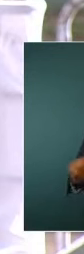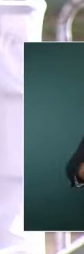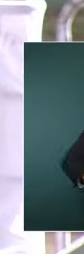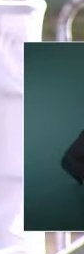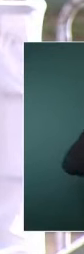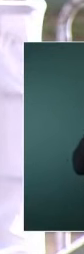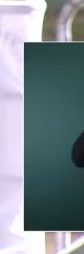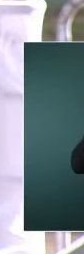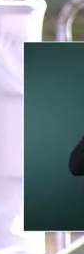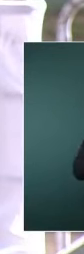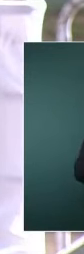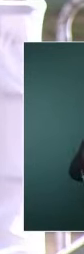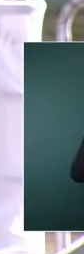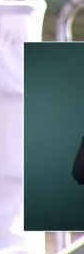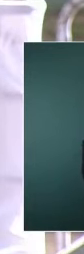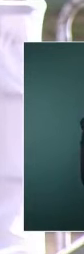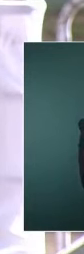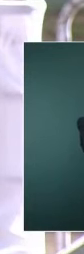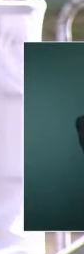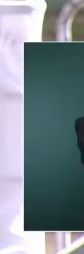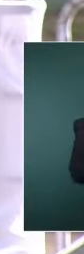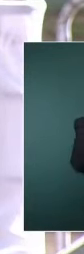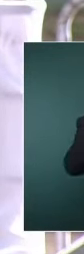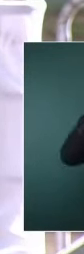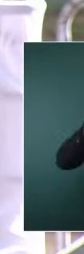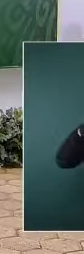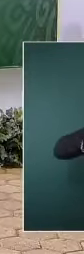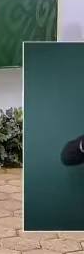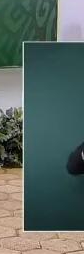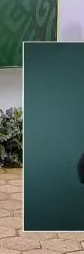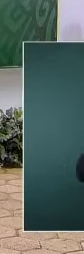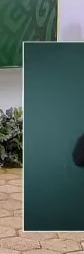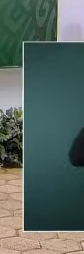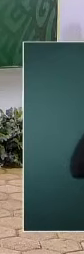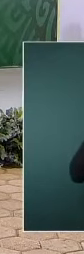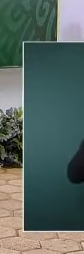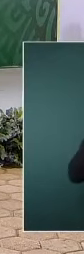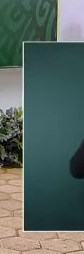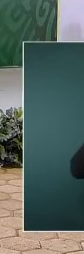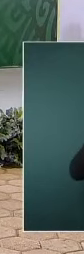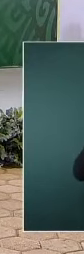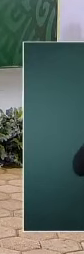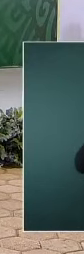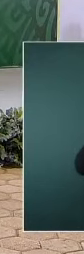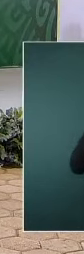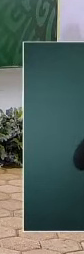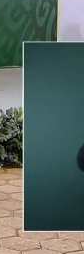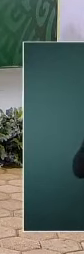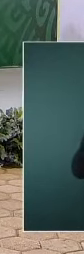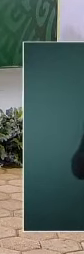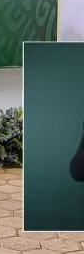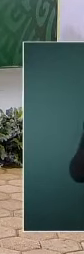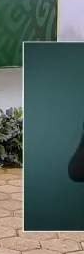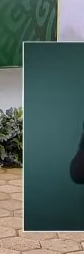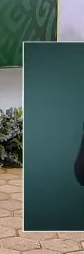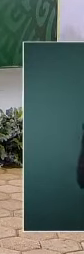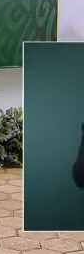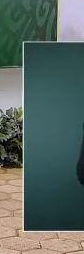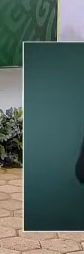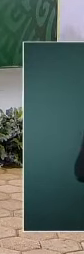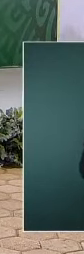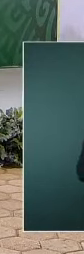bolsitas de cash, mejor pedía llevar mano en contratos petroleros que pudieran inclinar a favor de empresas de amigos y socios que